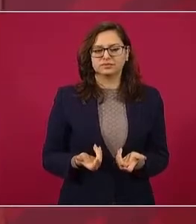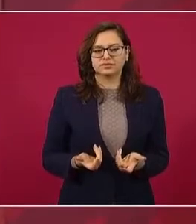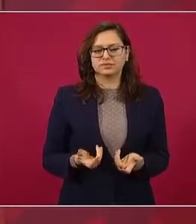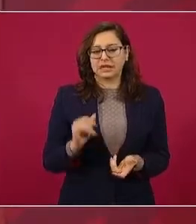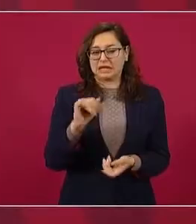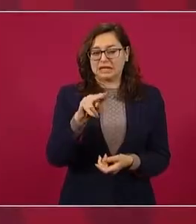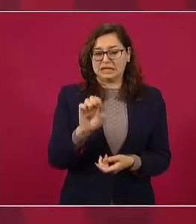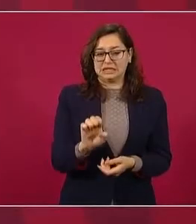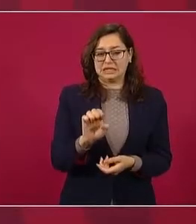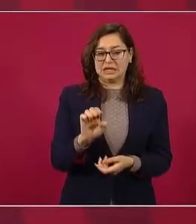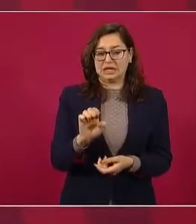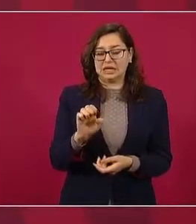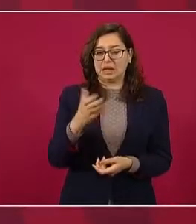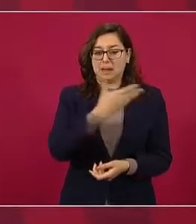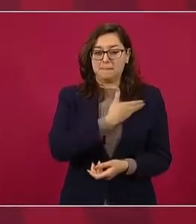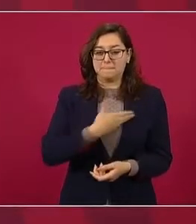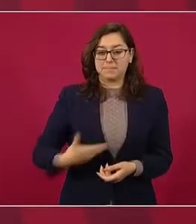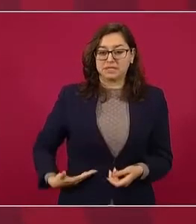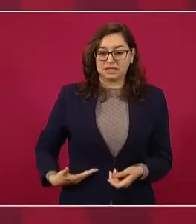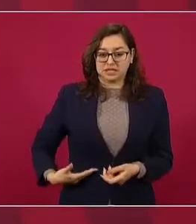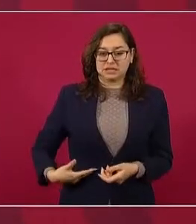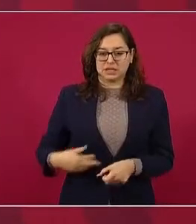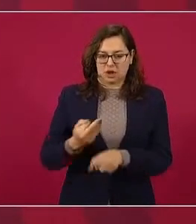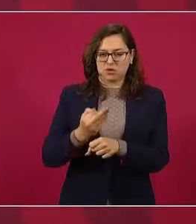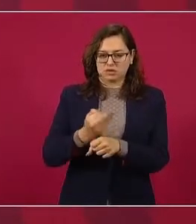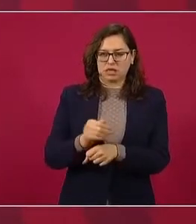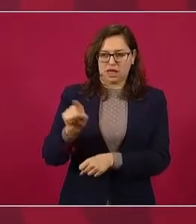del INE, un hombre extraordinario,